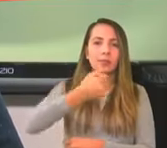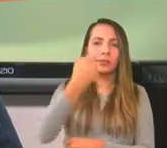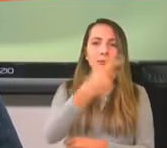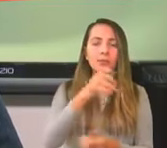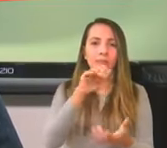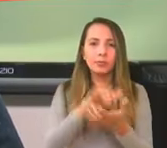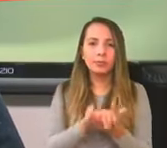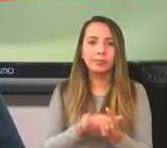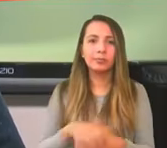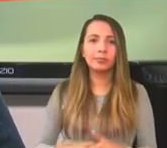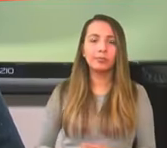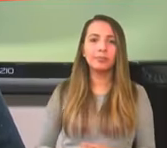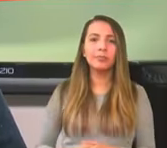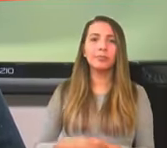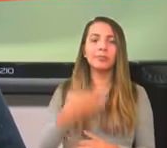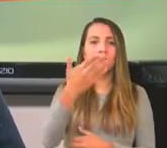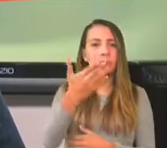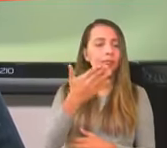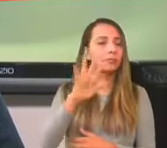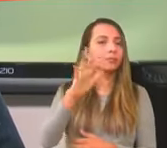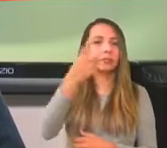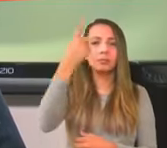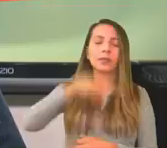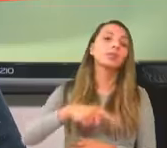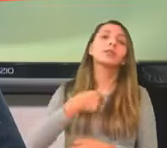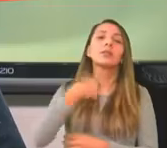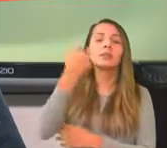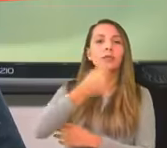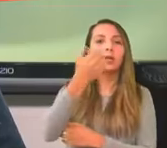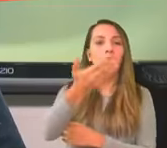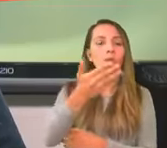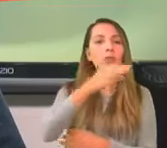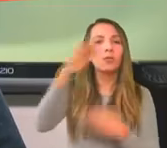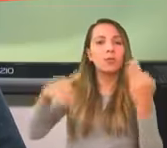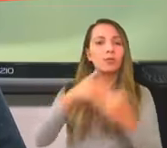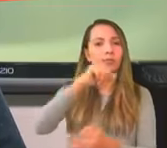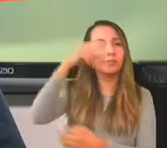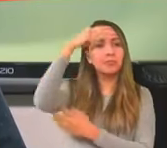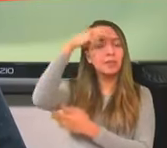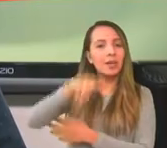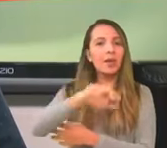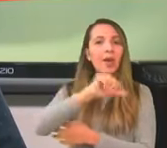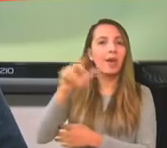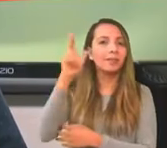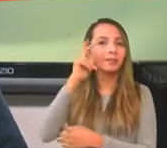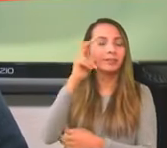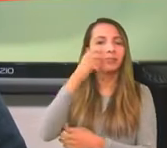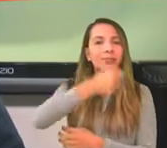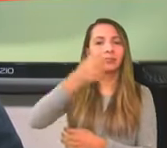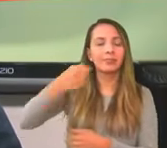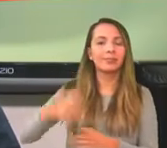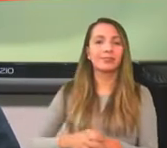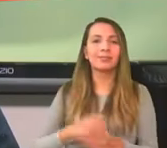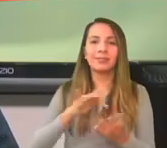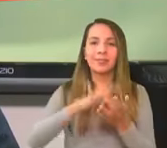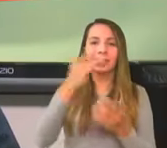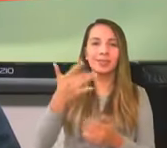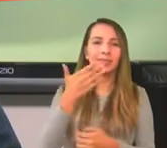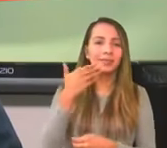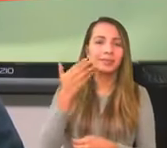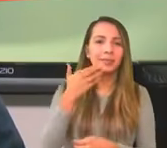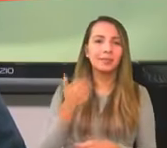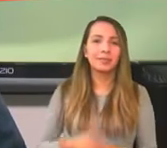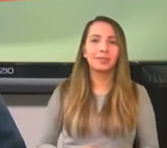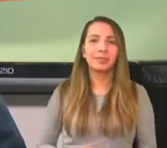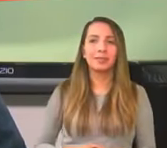esposo. Sí. A sus órdenes, Jorge Díaz, un saludo al pueblo mexicano y a toda la gente que me está escuchando. Muy amable, muchas gracias. A